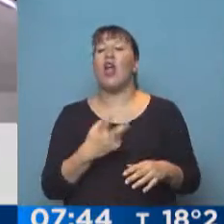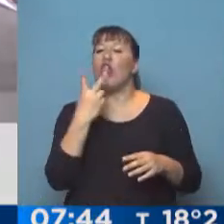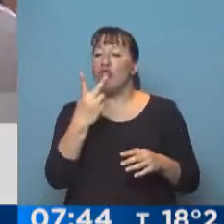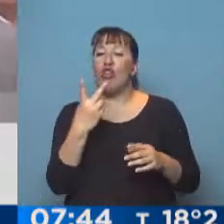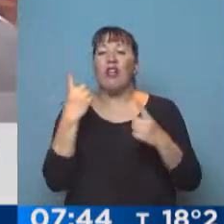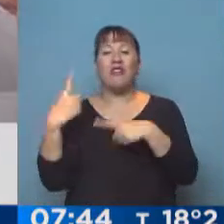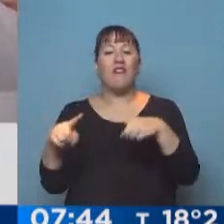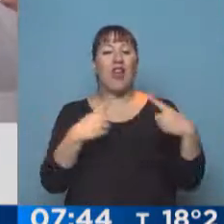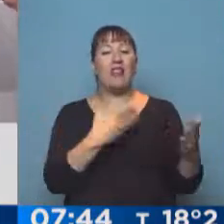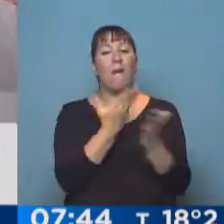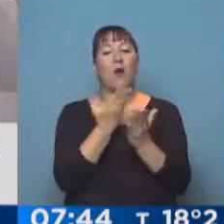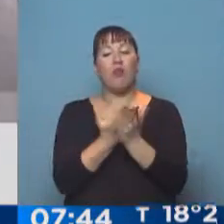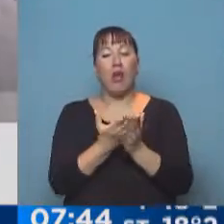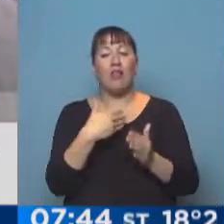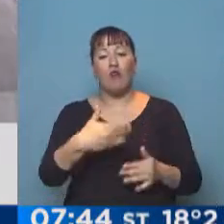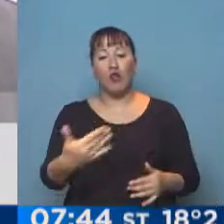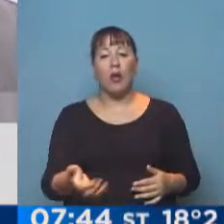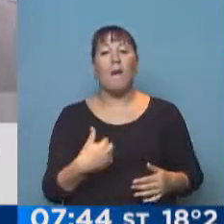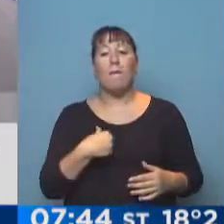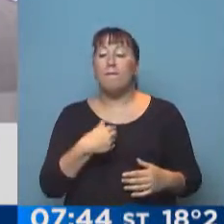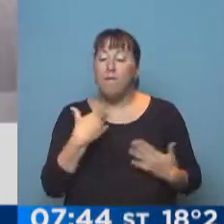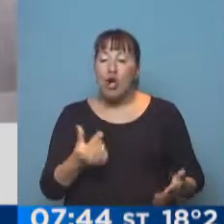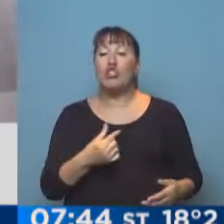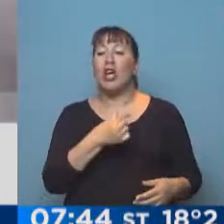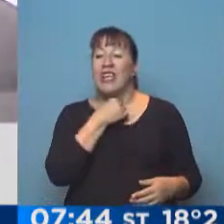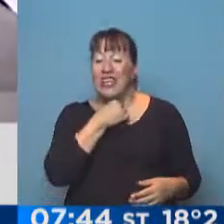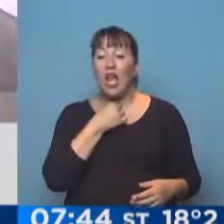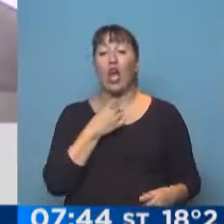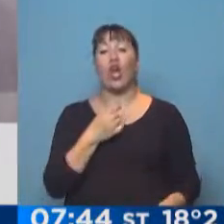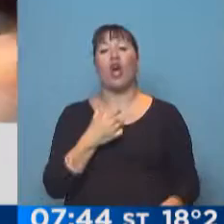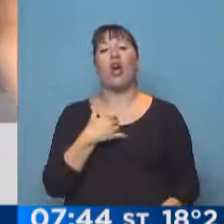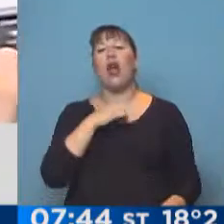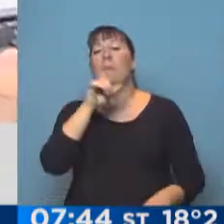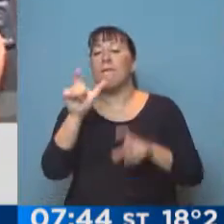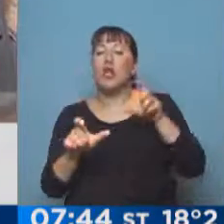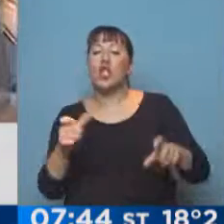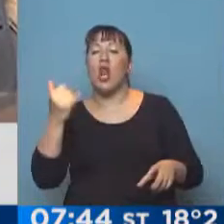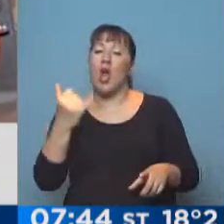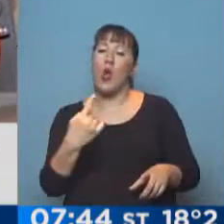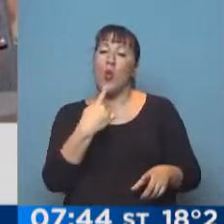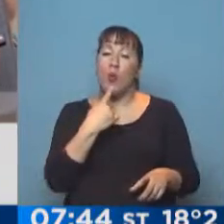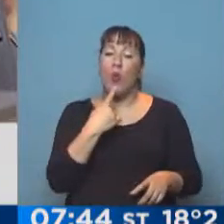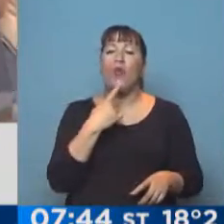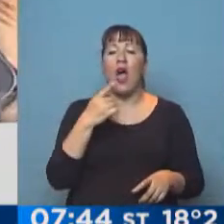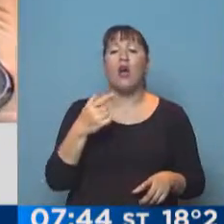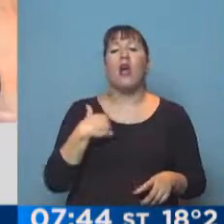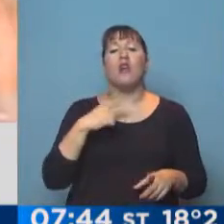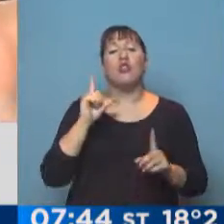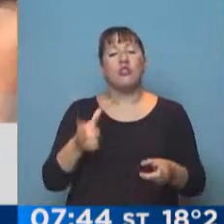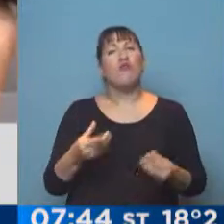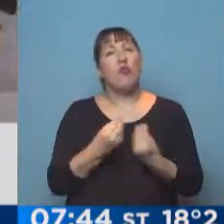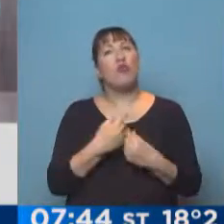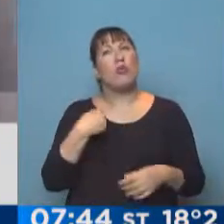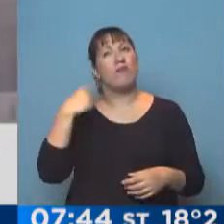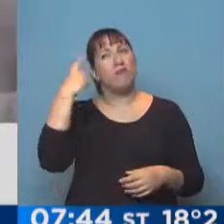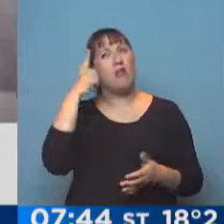país y las dos propuestas futuras. Y por eso quiero convocar especialmente a los indecisos, a los independientes. Sé que hay muchos que están repensando su